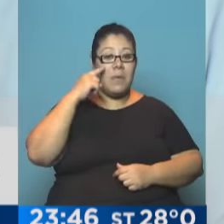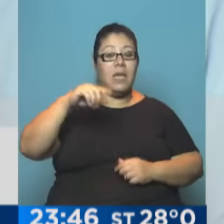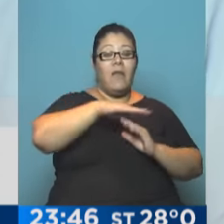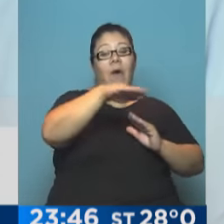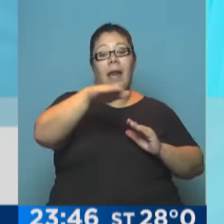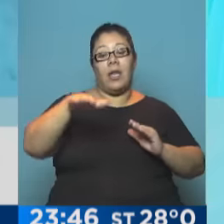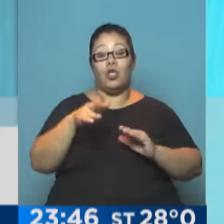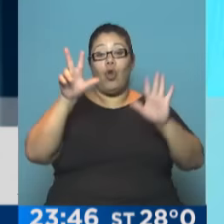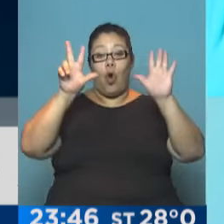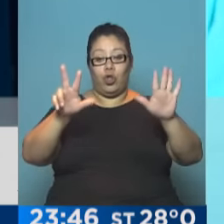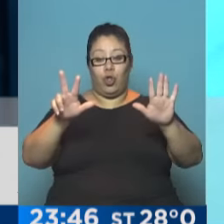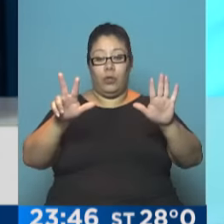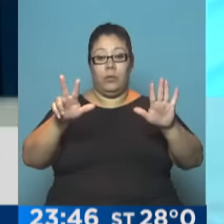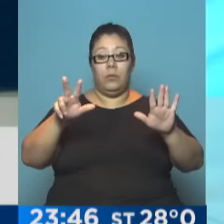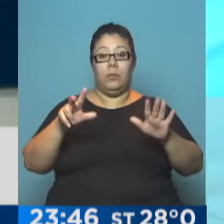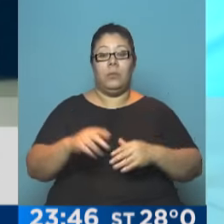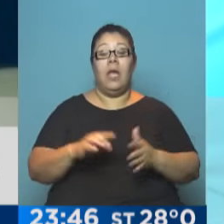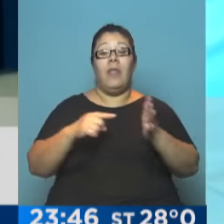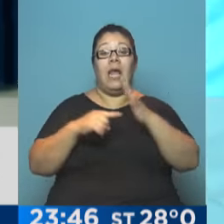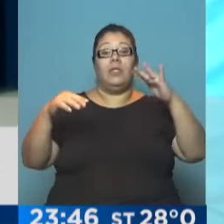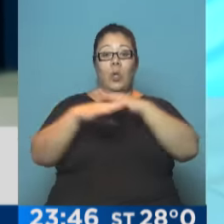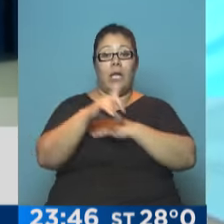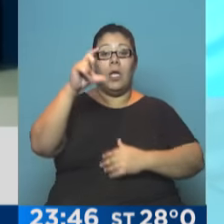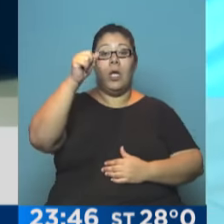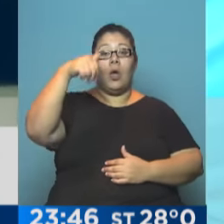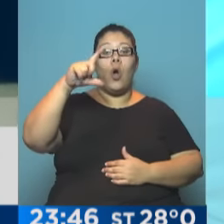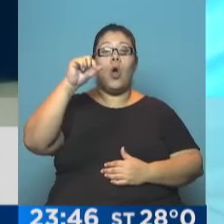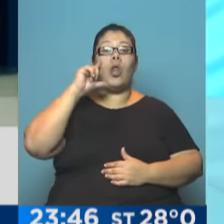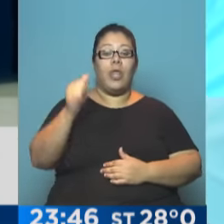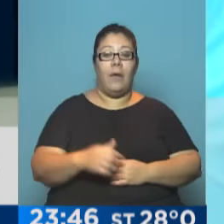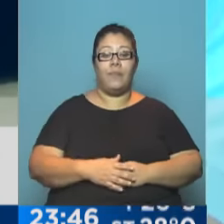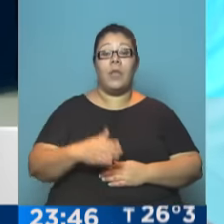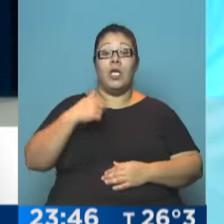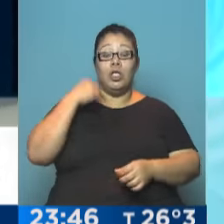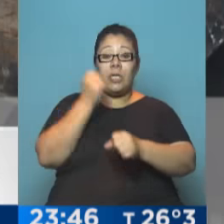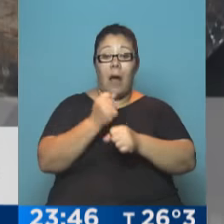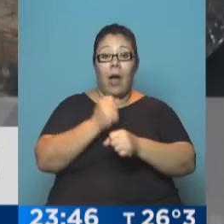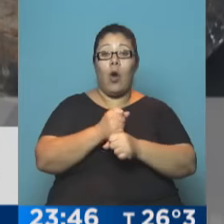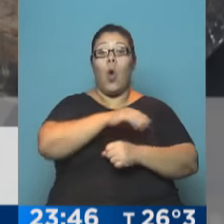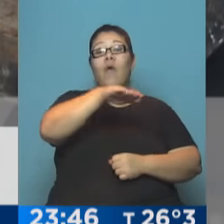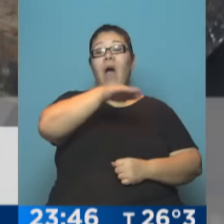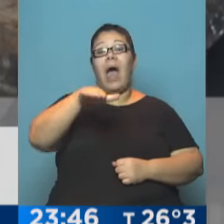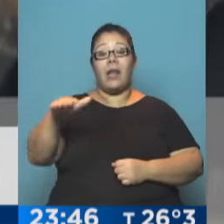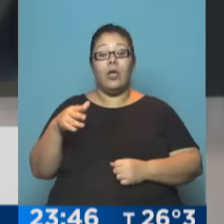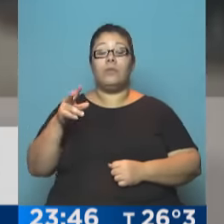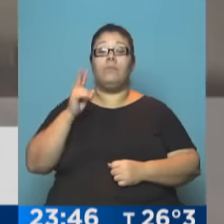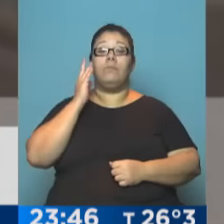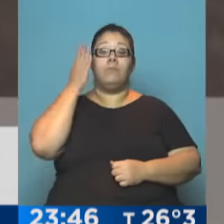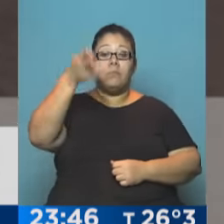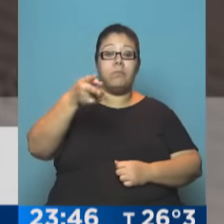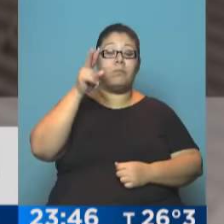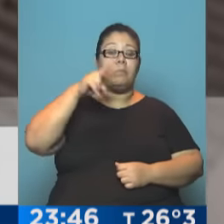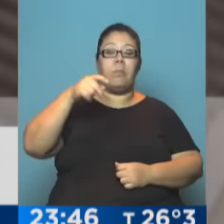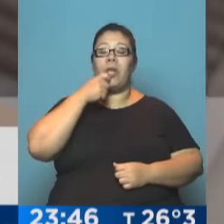de Concordia. Mi tarea es sobrevalorar los barrios aledaños acá, por ejemplo,